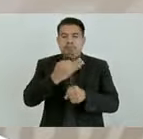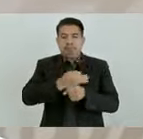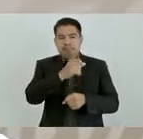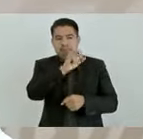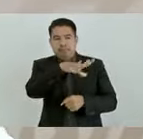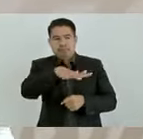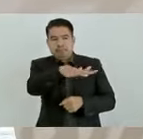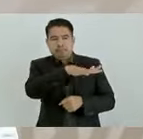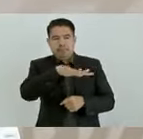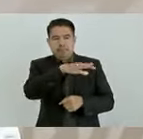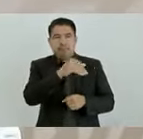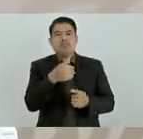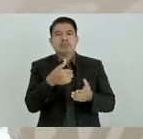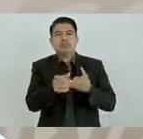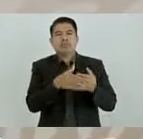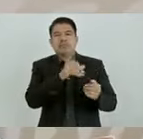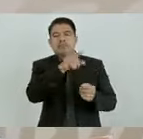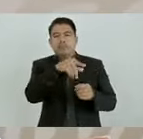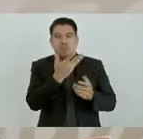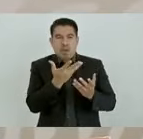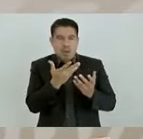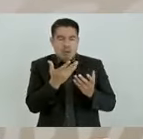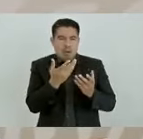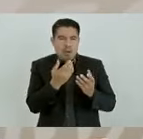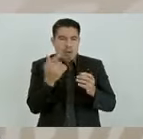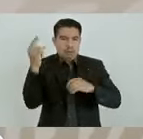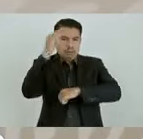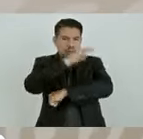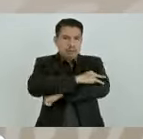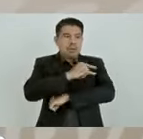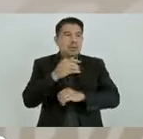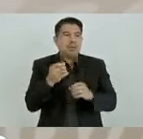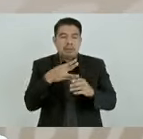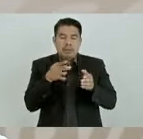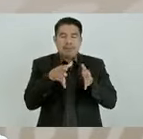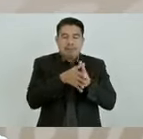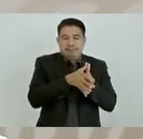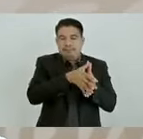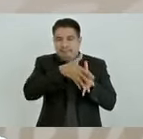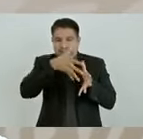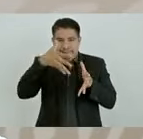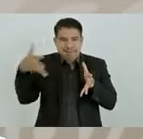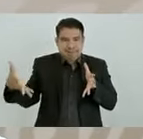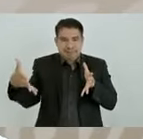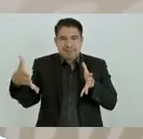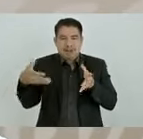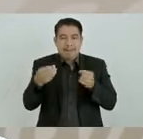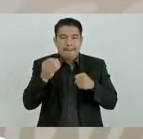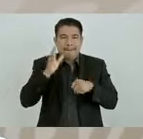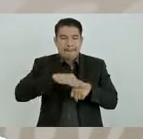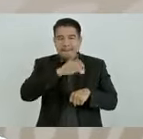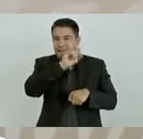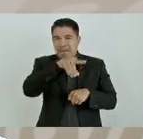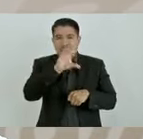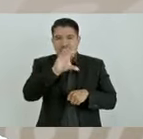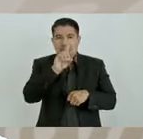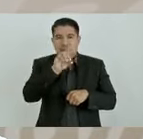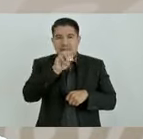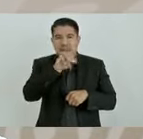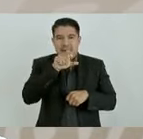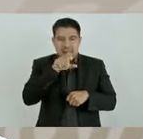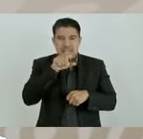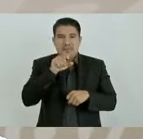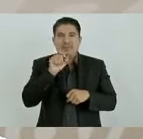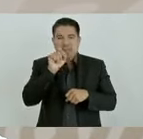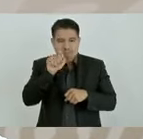de la Ciudad de México una ampliación como esta, también hecha por el gobierno federal,